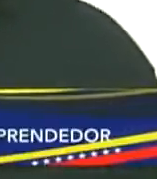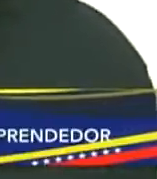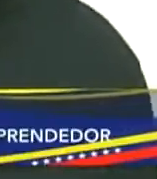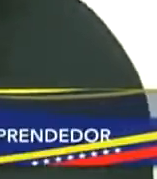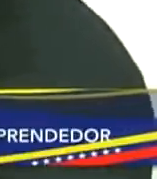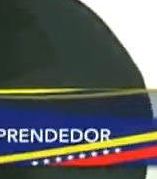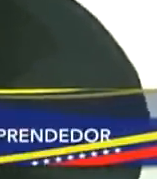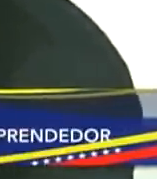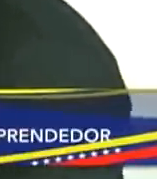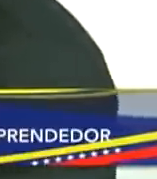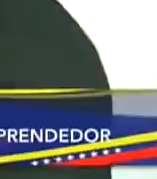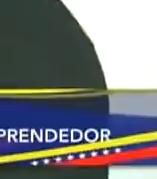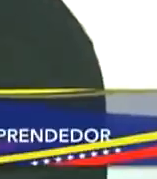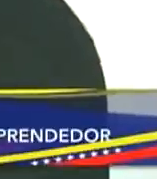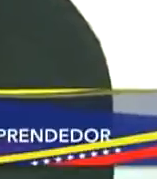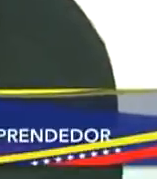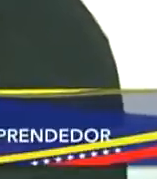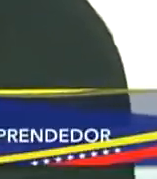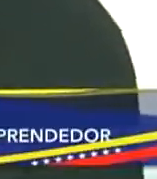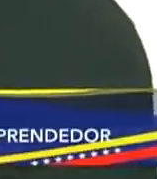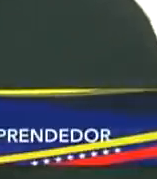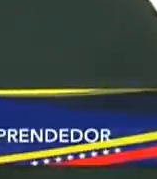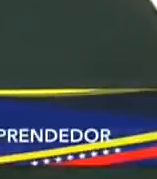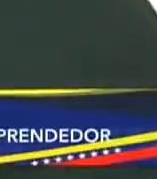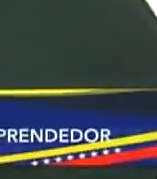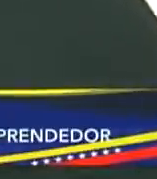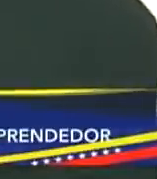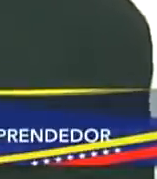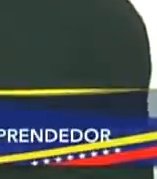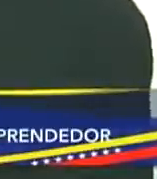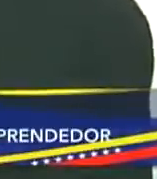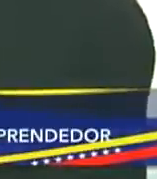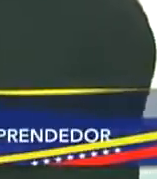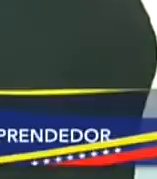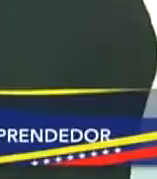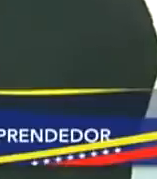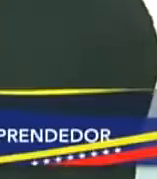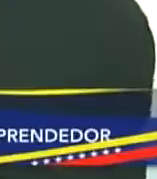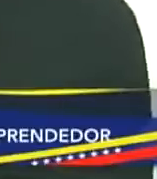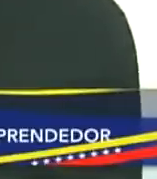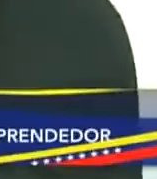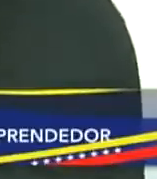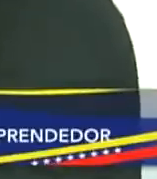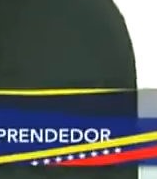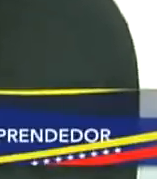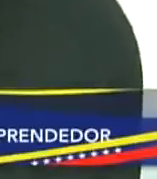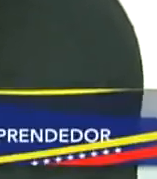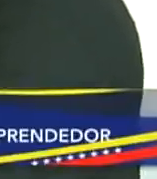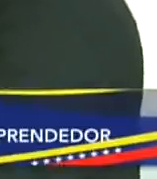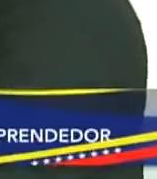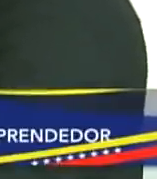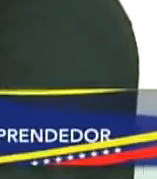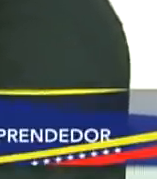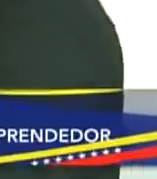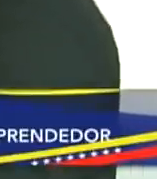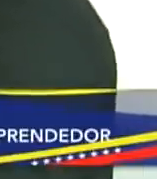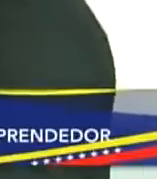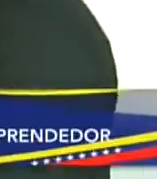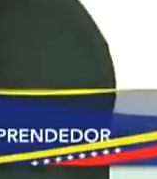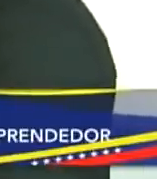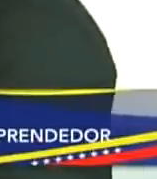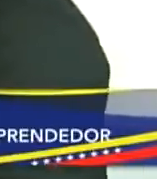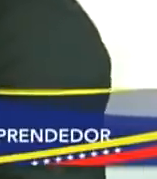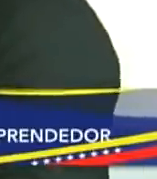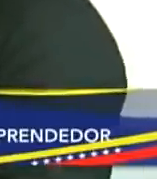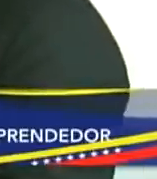ahora, ya aquí tenemos un ejemplo, el IU, él se registró en algún momento, tenemos todos sus datos, y ahora vamos a la fase